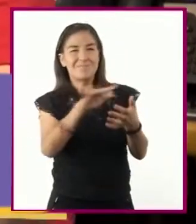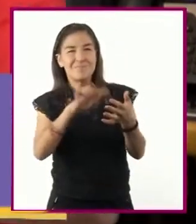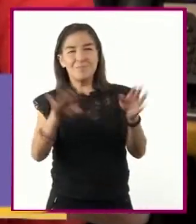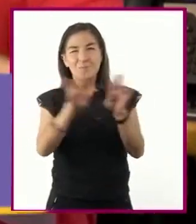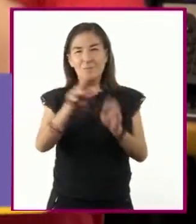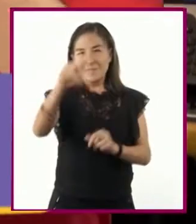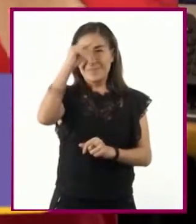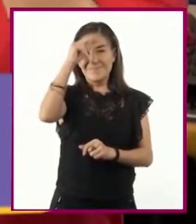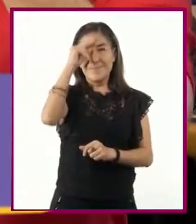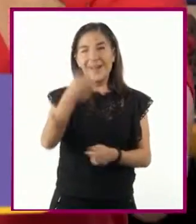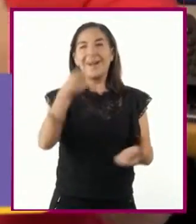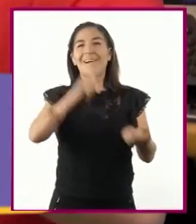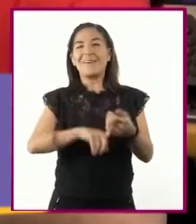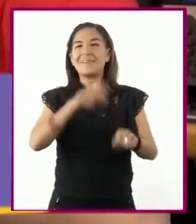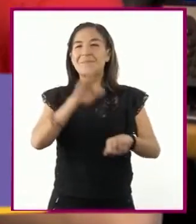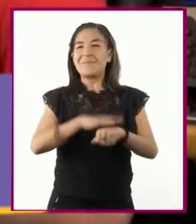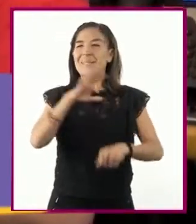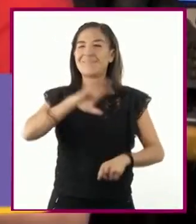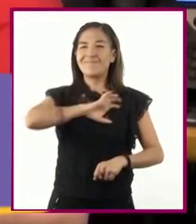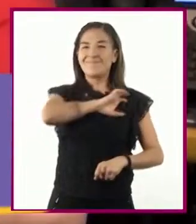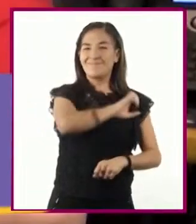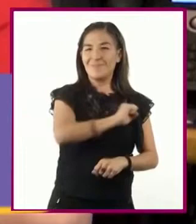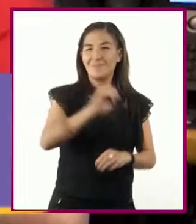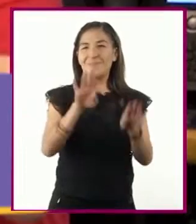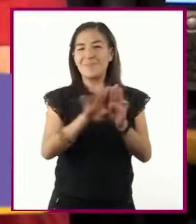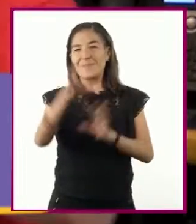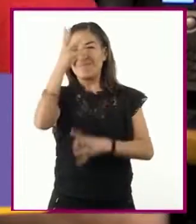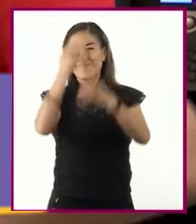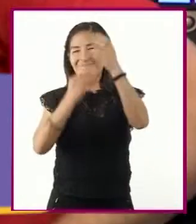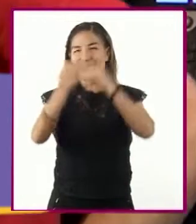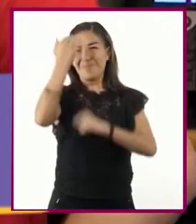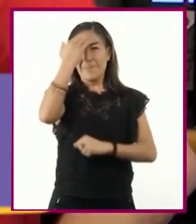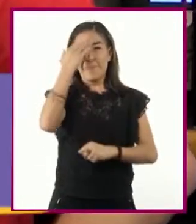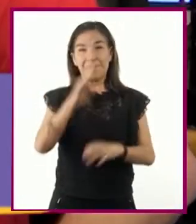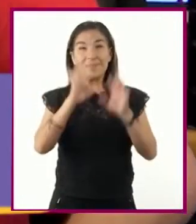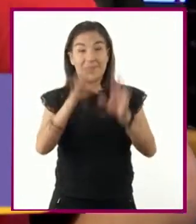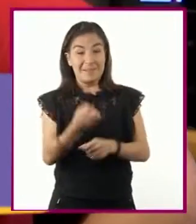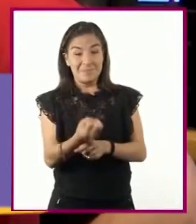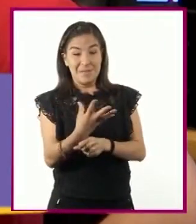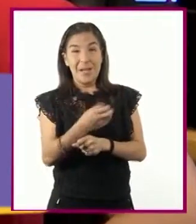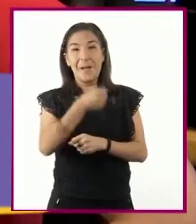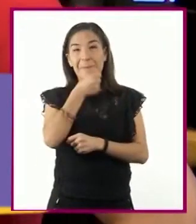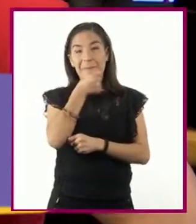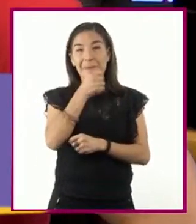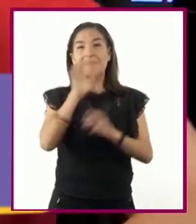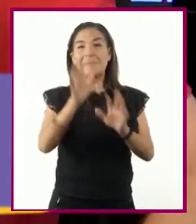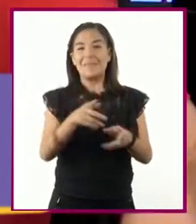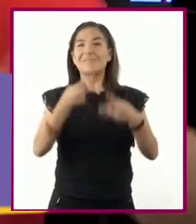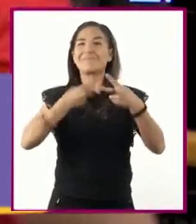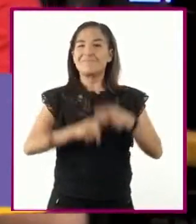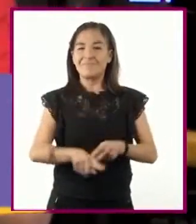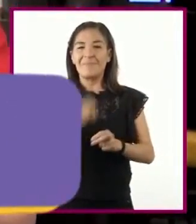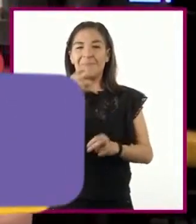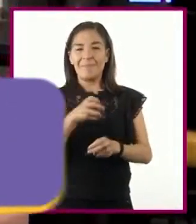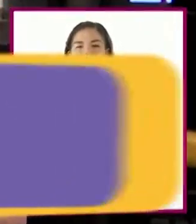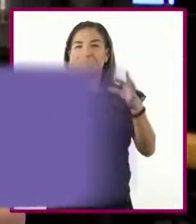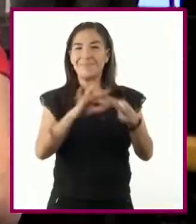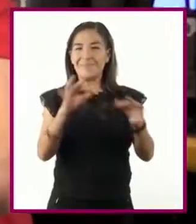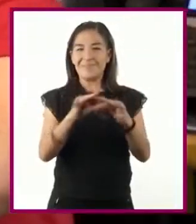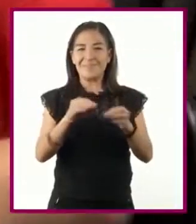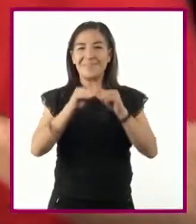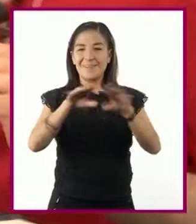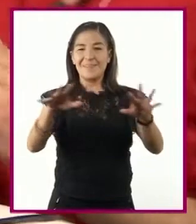conducirá por los apasionantes caminos del conocimiento. Prendamos los micrófonos para arrancar con esta